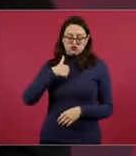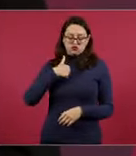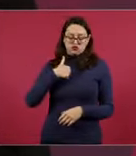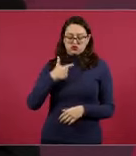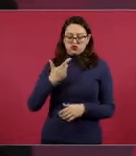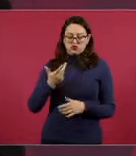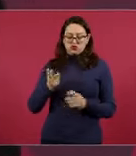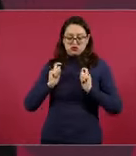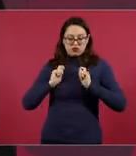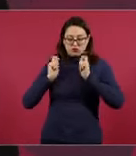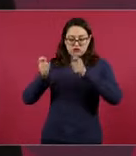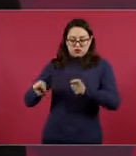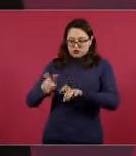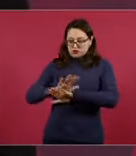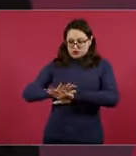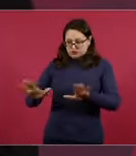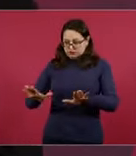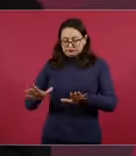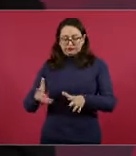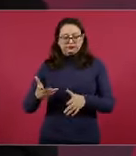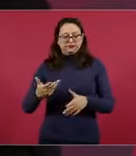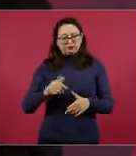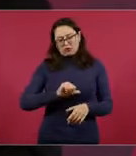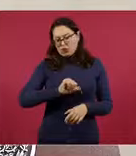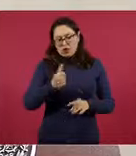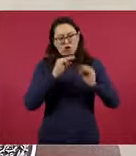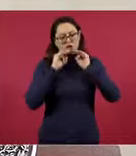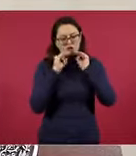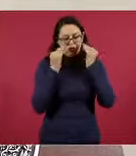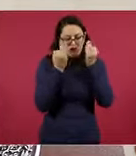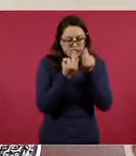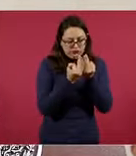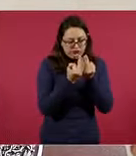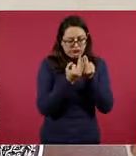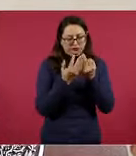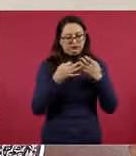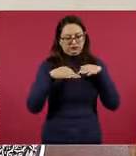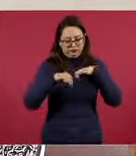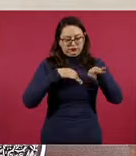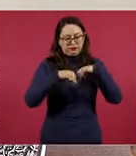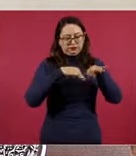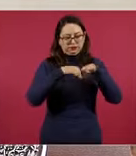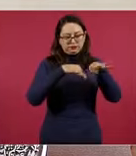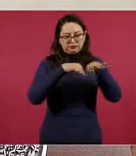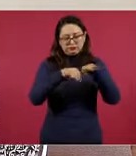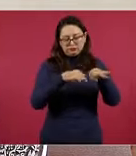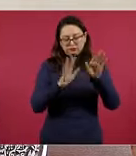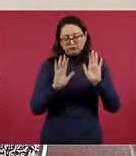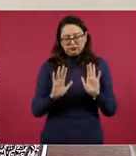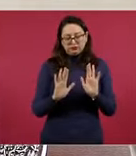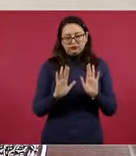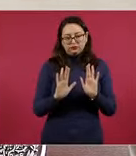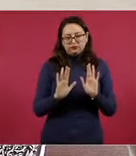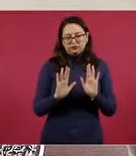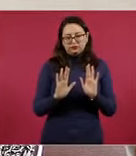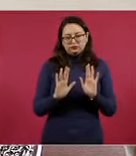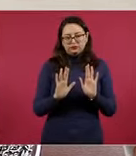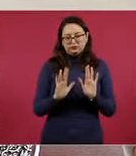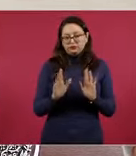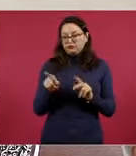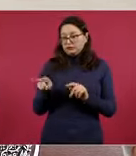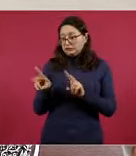tarea, fue distinto, pero terminé de jefe de gobierno y procuré no volverme